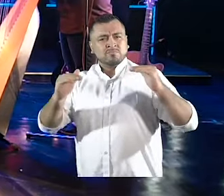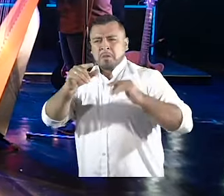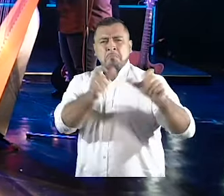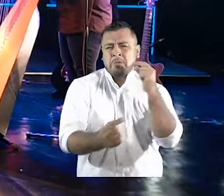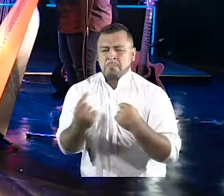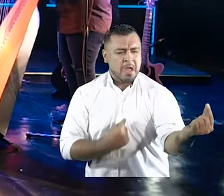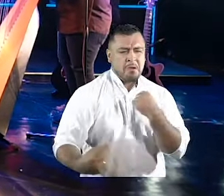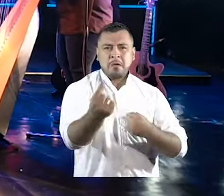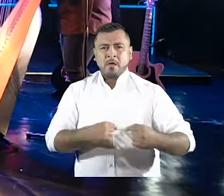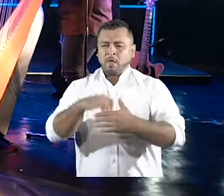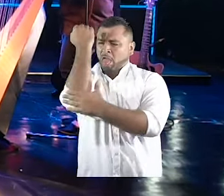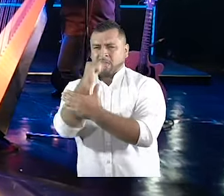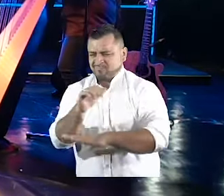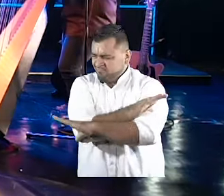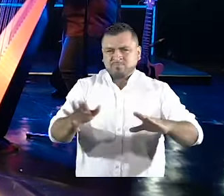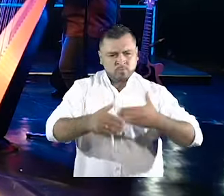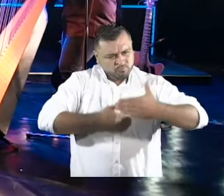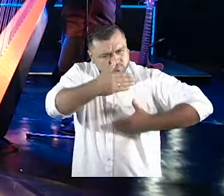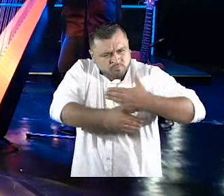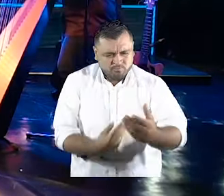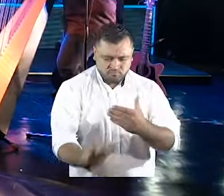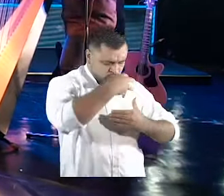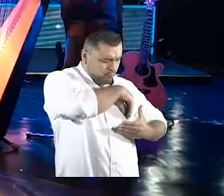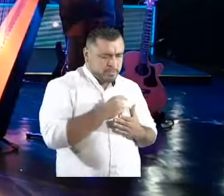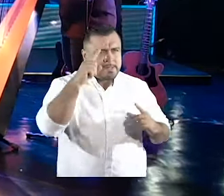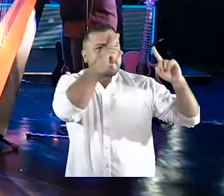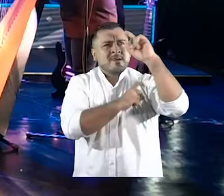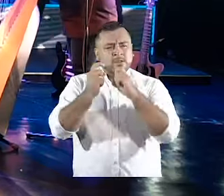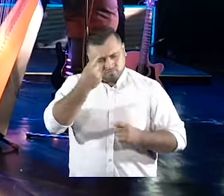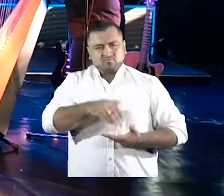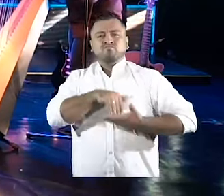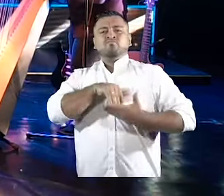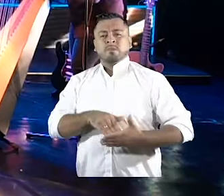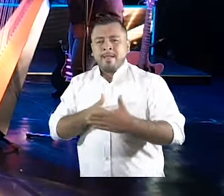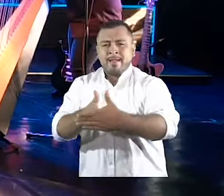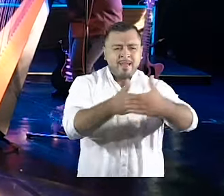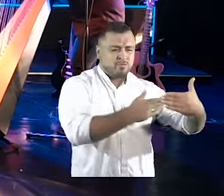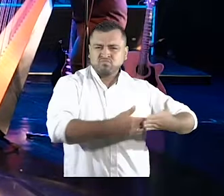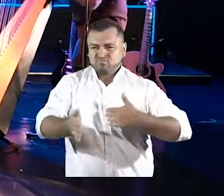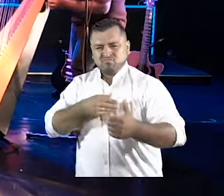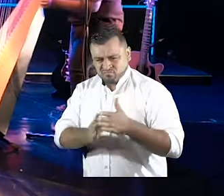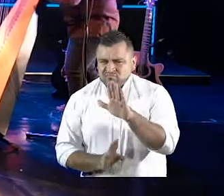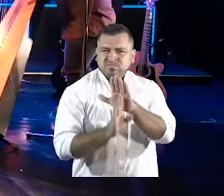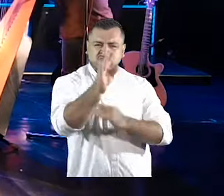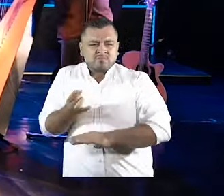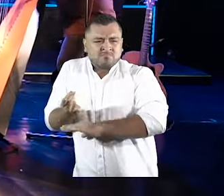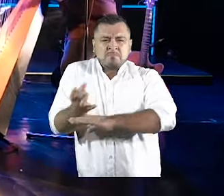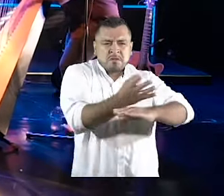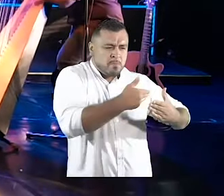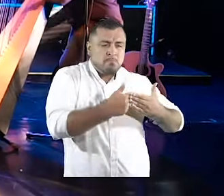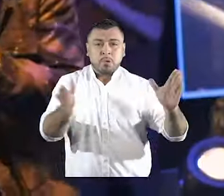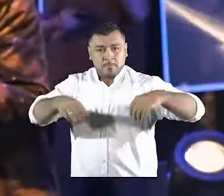Desprecios y comentarios no me hacían retroceder. Porque si algo tengo claro aquí dentro de mi ser, que el obstáculo imposible también se